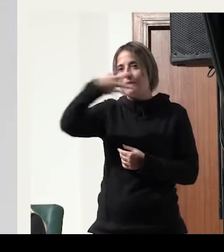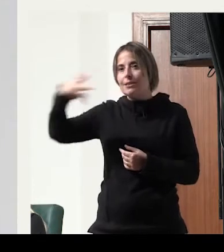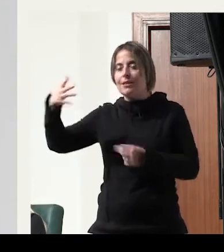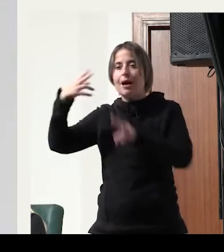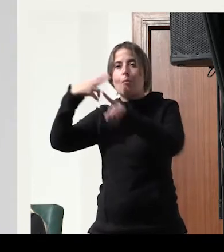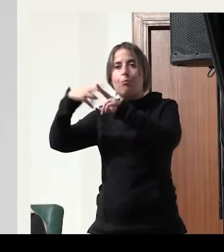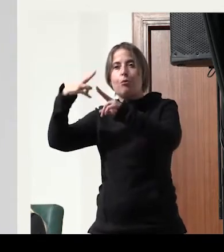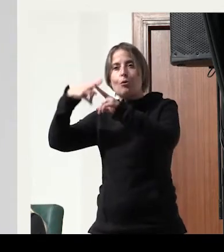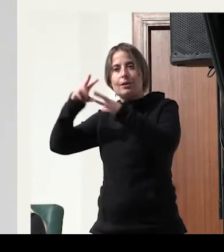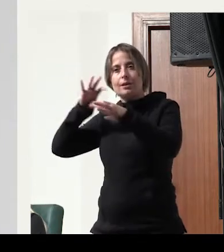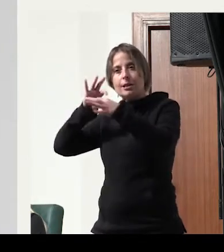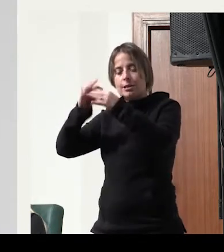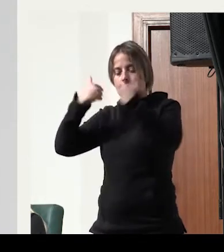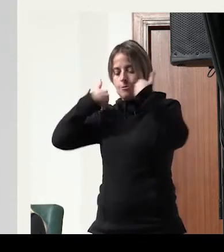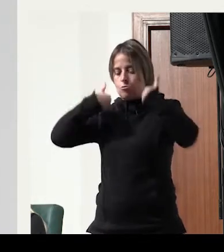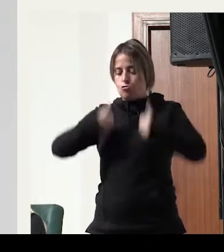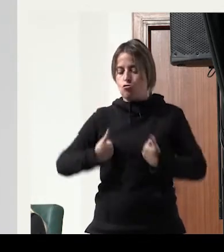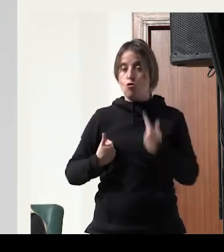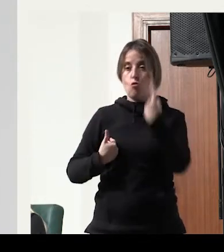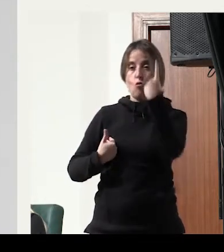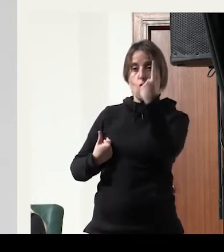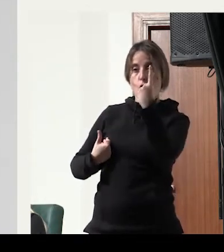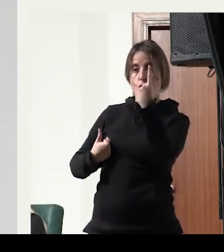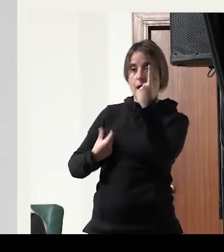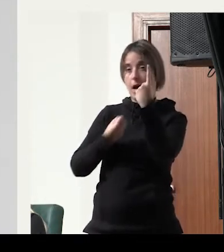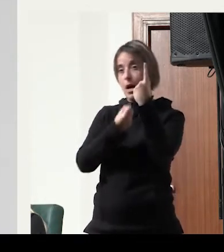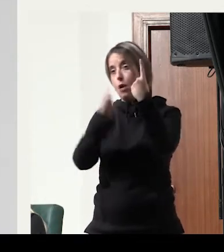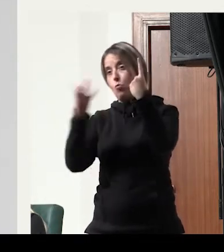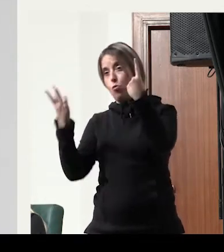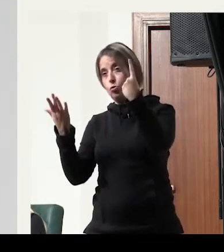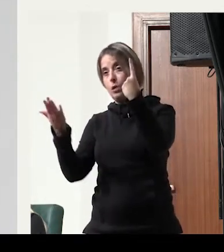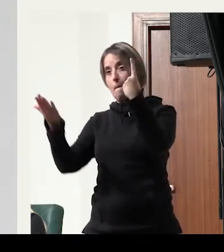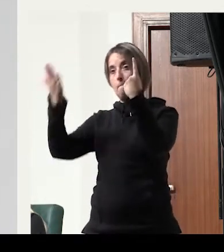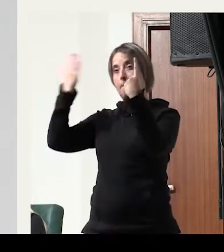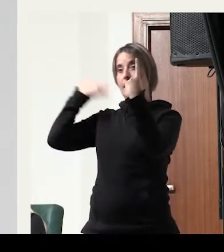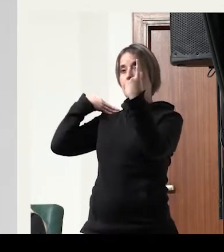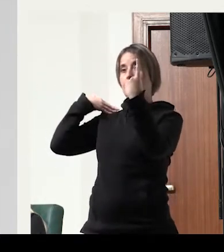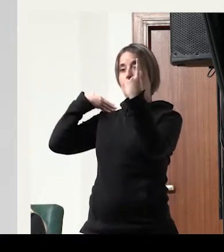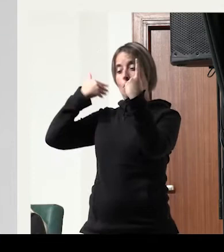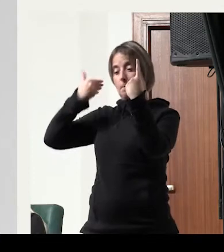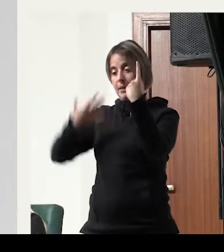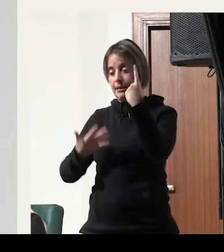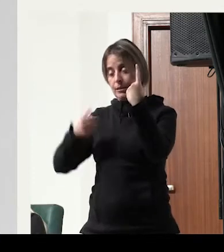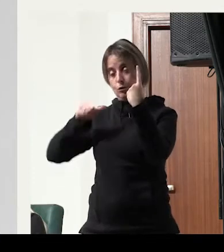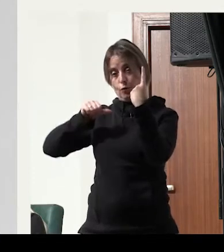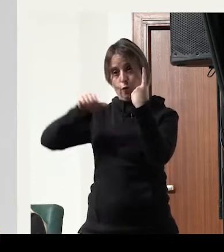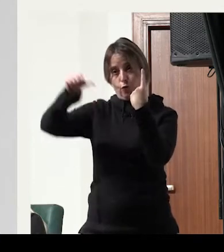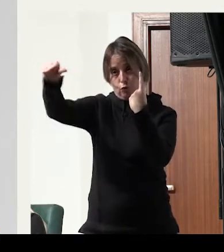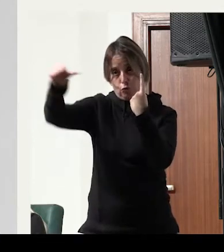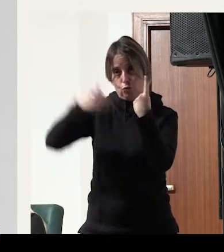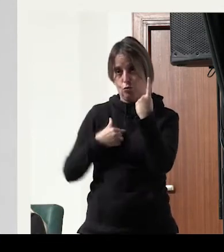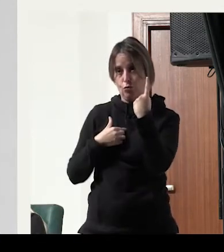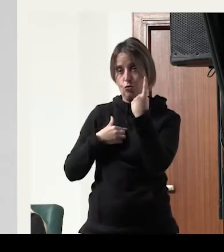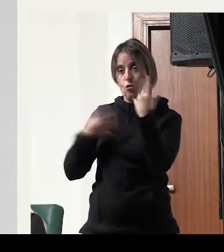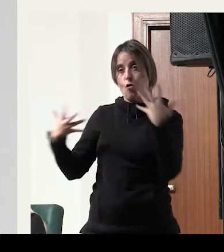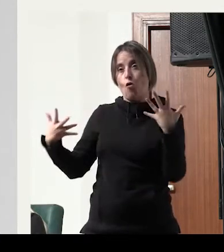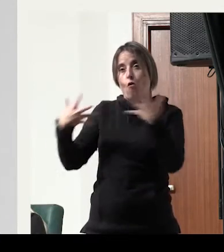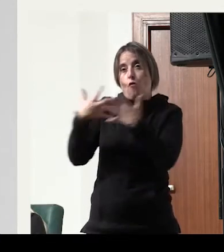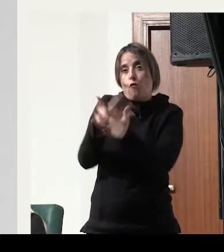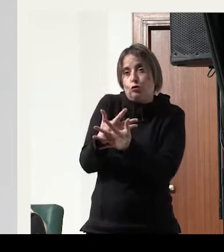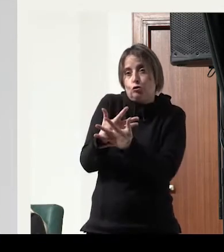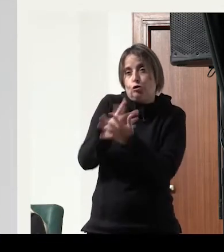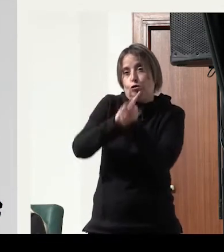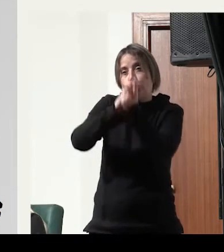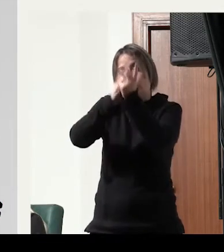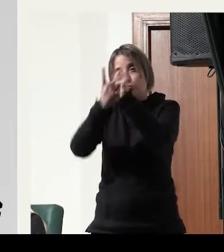Soy una y múltiple, pasado y presente, fábrica de futuro. fusión y mutación de todas las